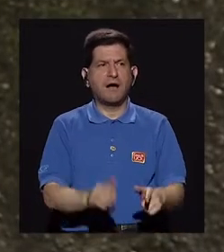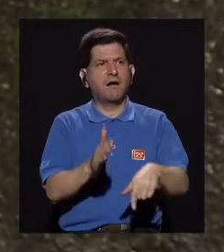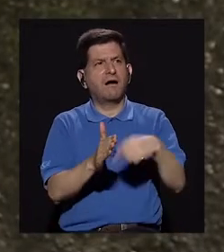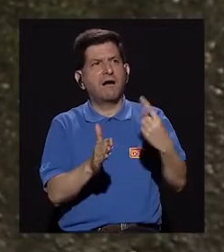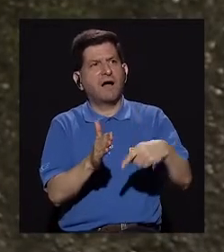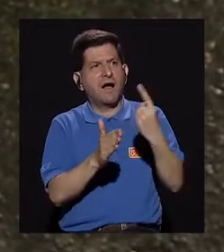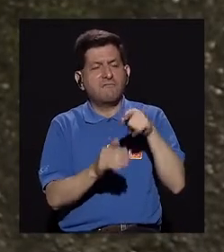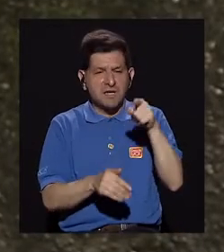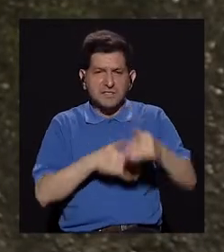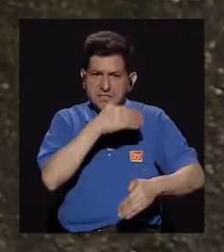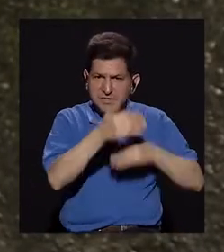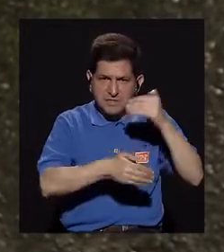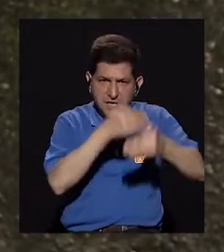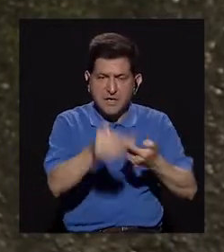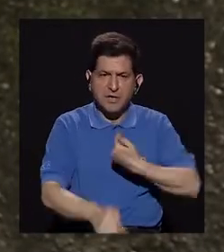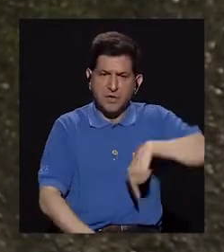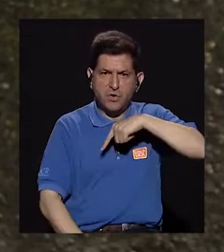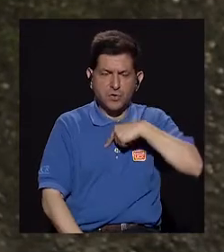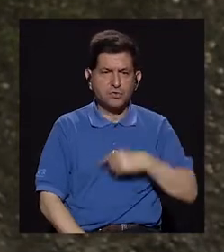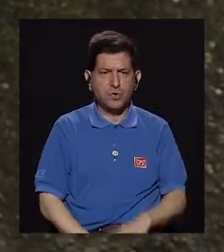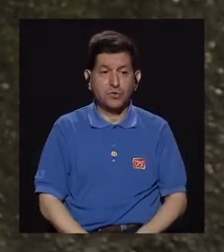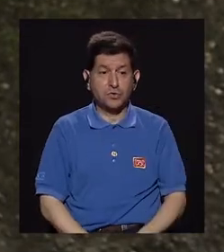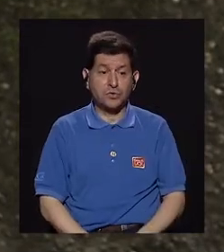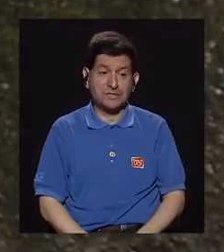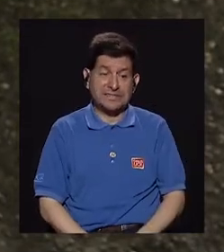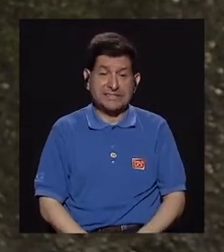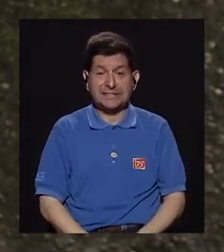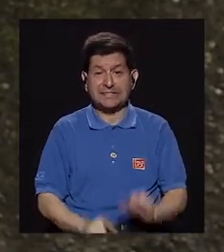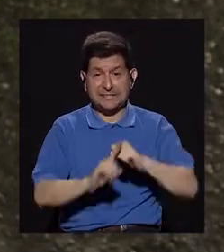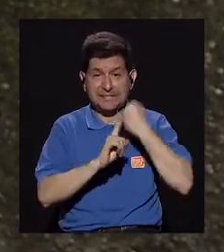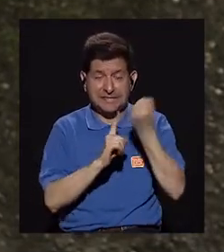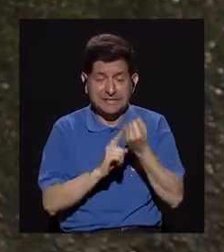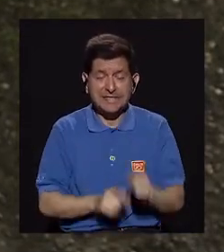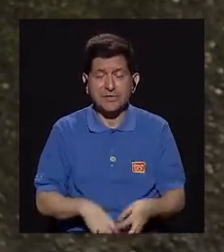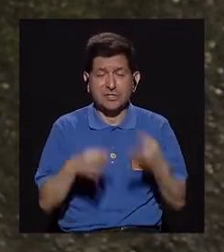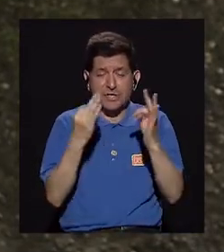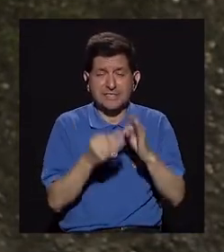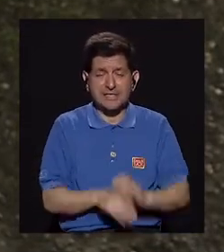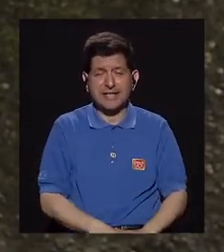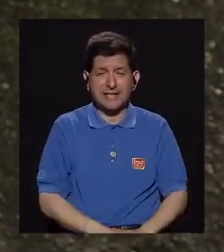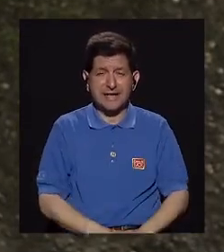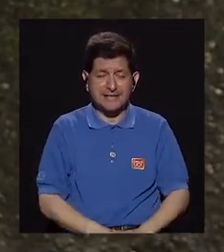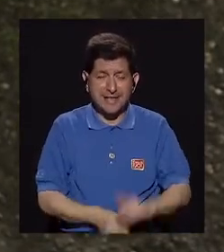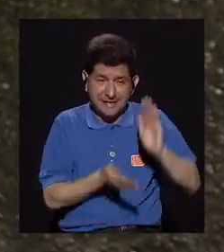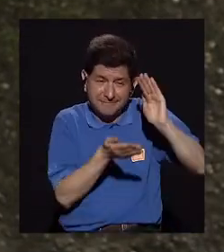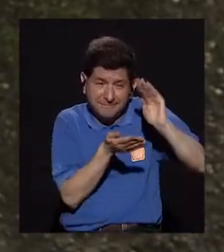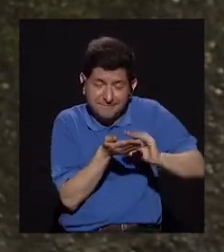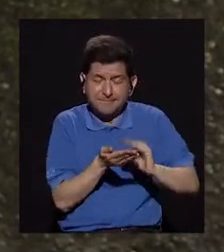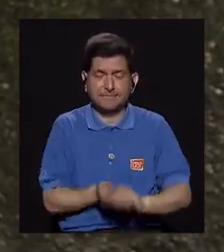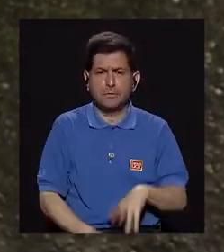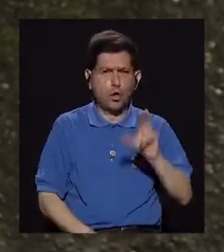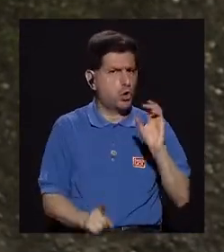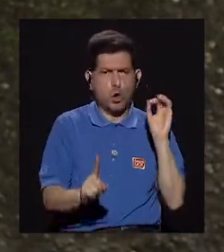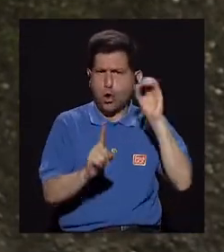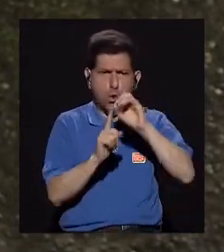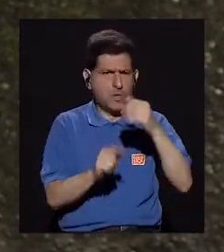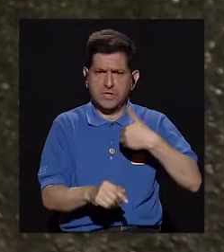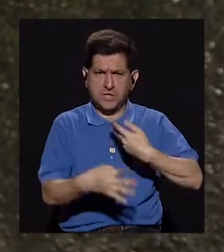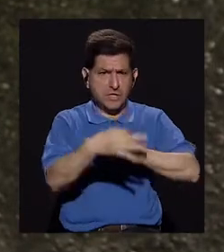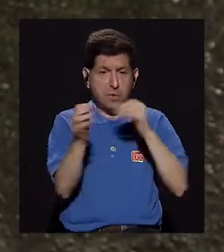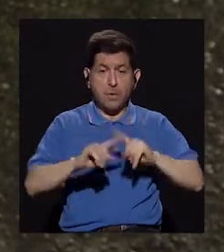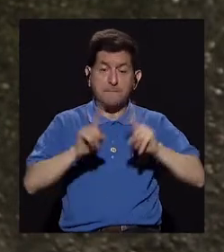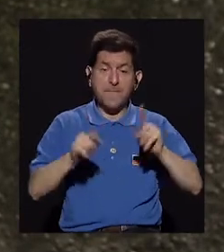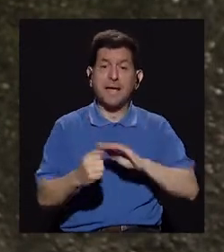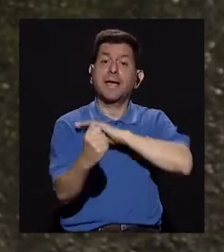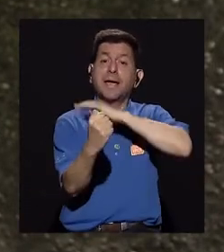Muchas veces a través de estos procesos nos ha tocado limar asperezas sin querer, ¿verdad? Sin darnos cuenta de que sea un objetivo del taller,